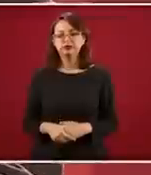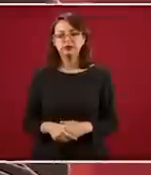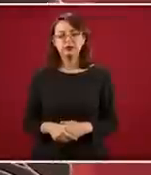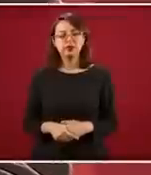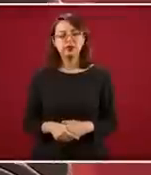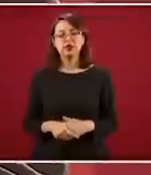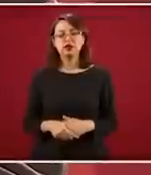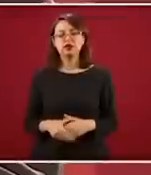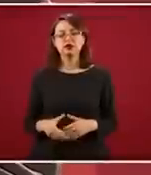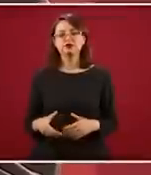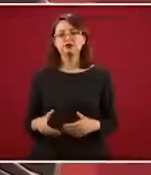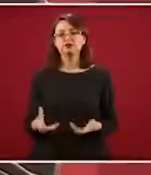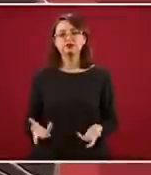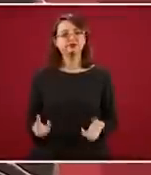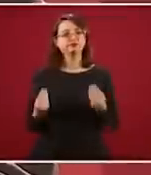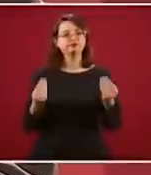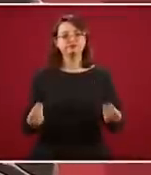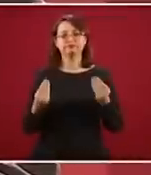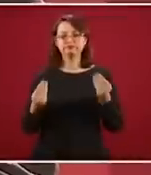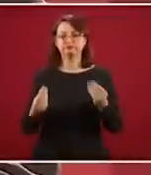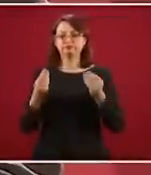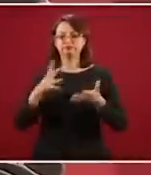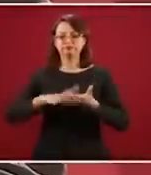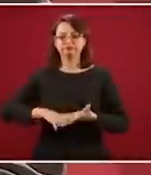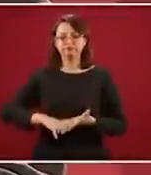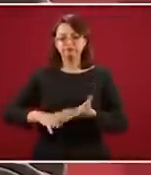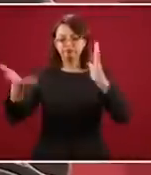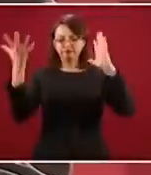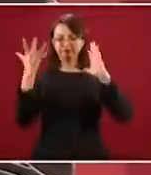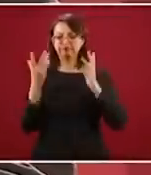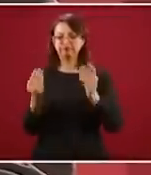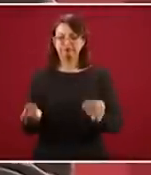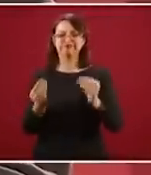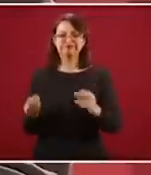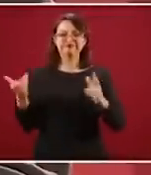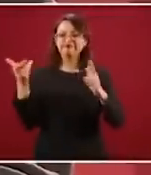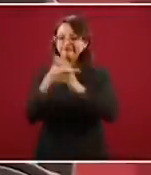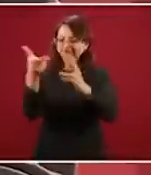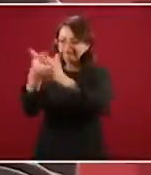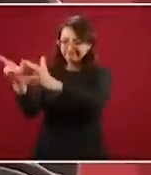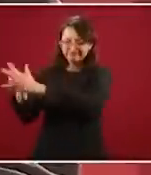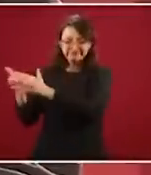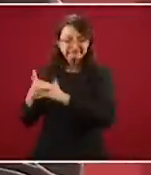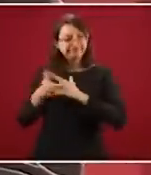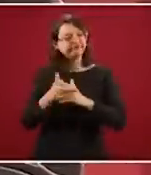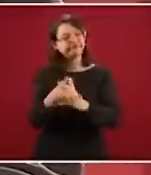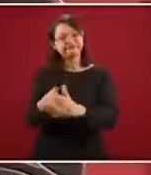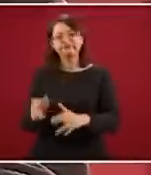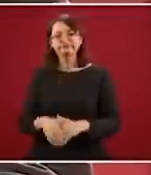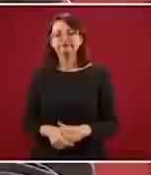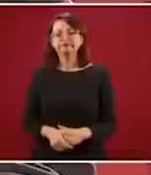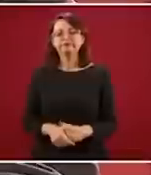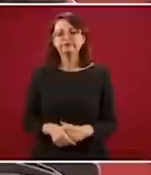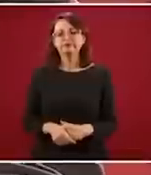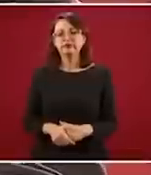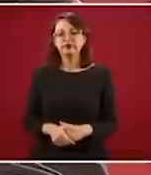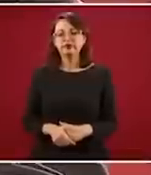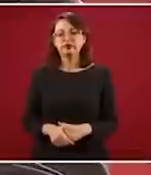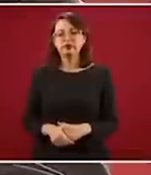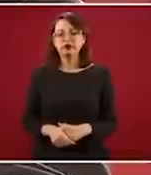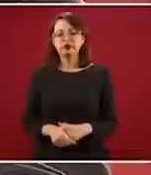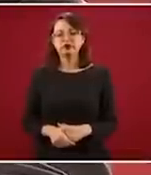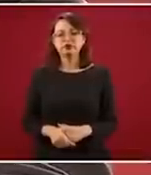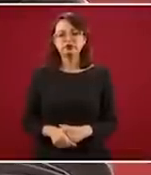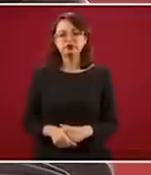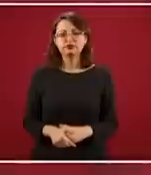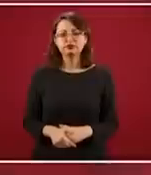mucha violencia y en particular muchos homicidios. Estamos